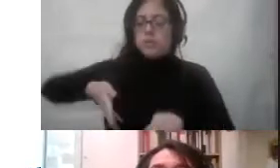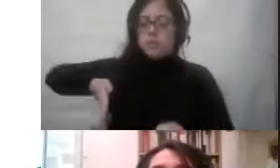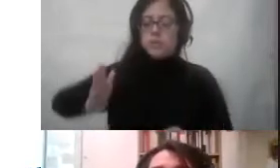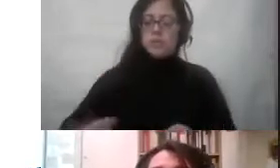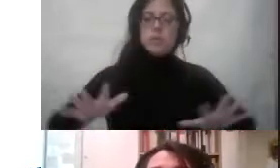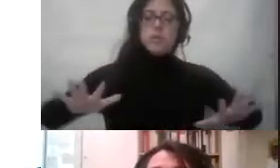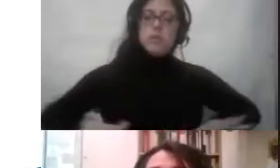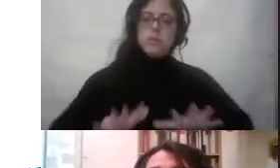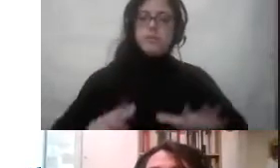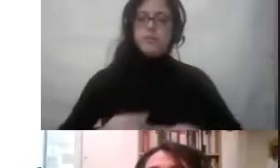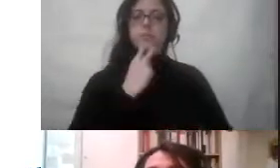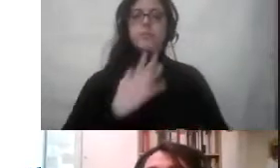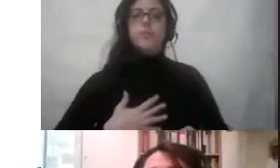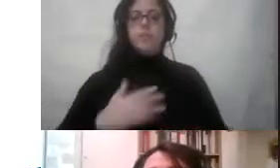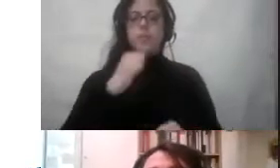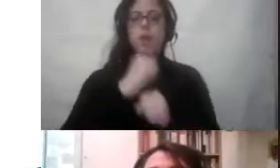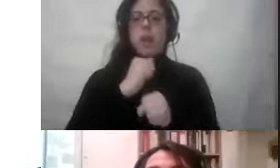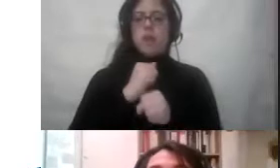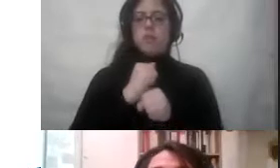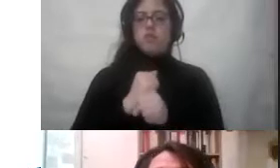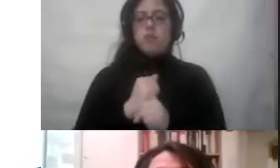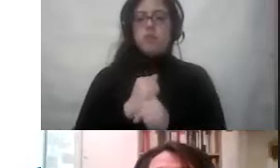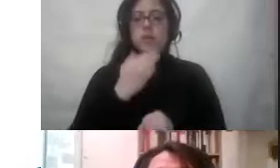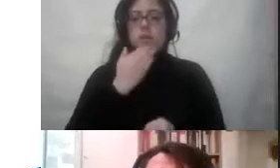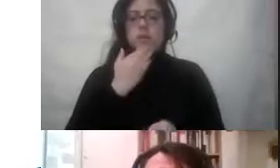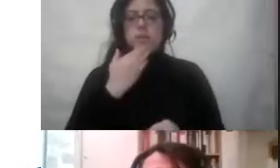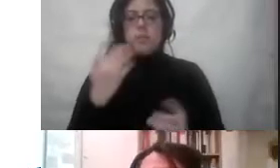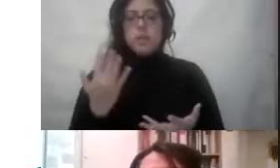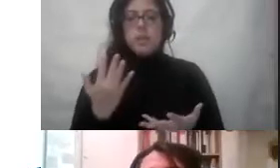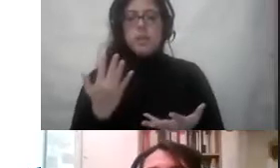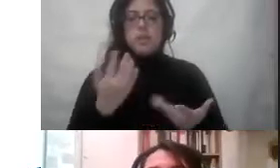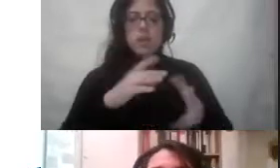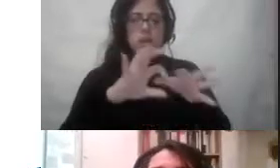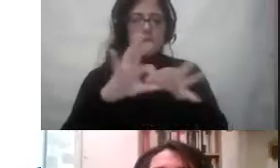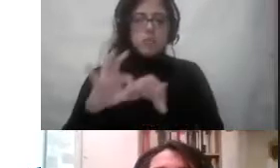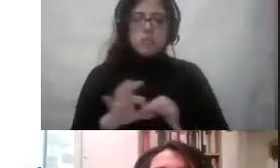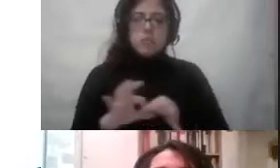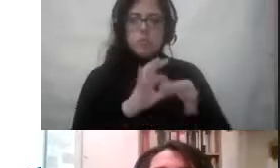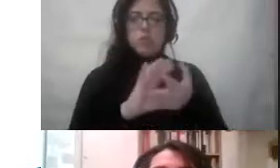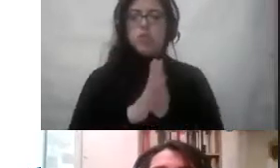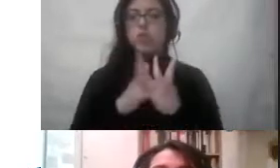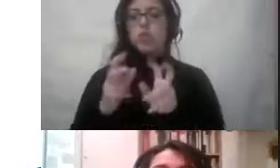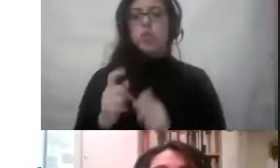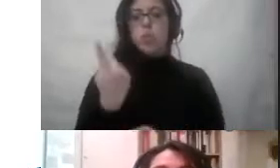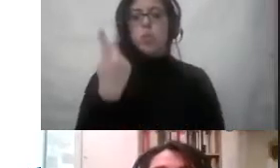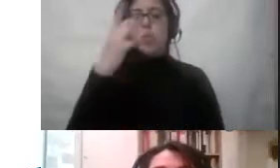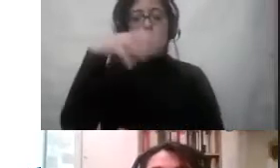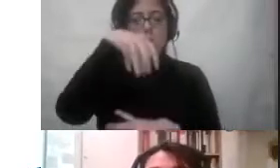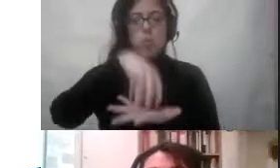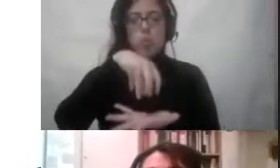vida laboral y la vida familiar unida en un solo lugar. Y